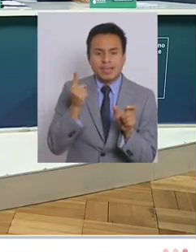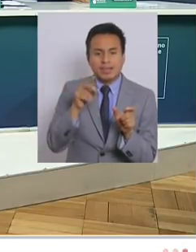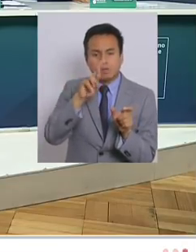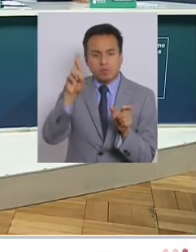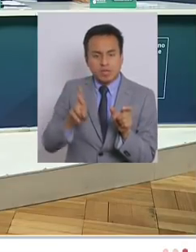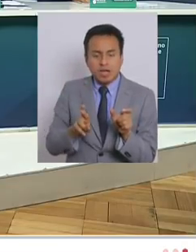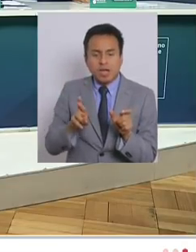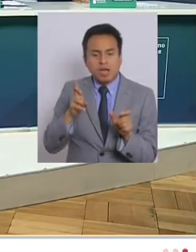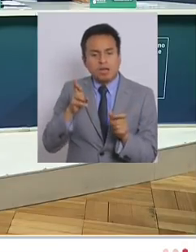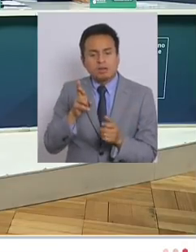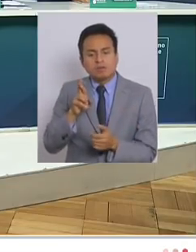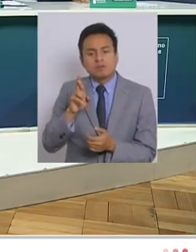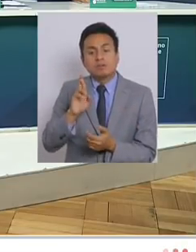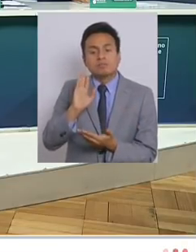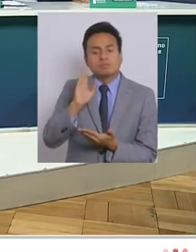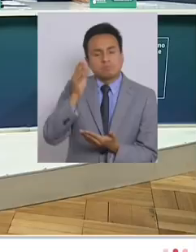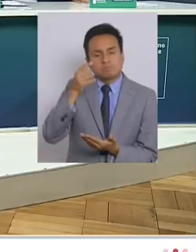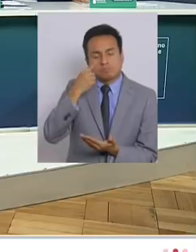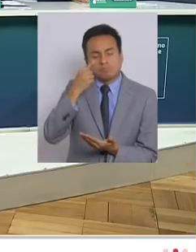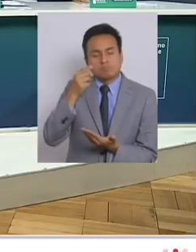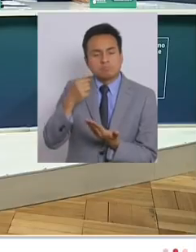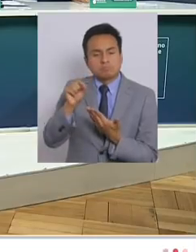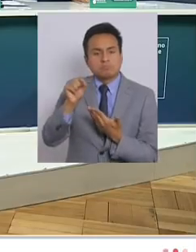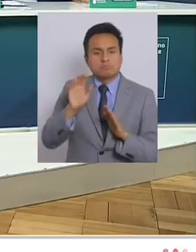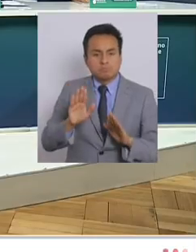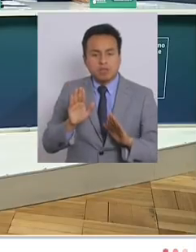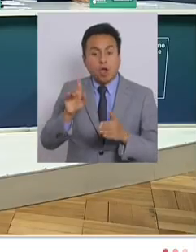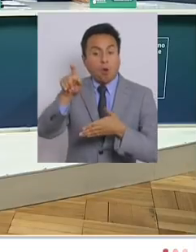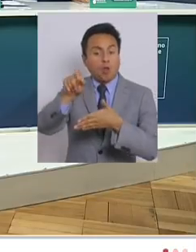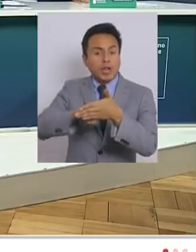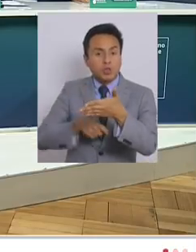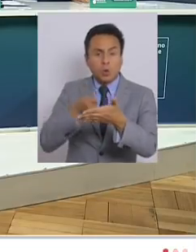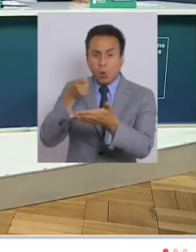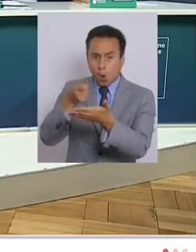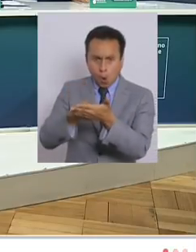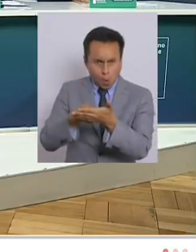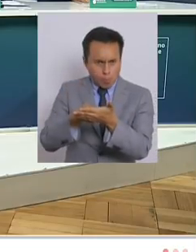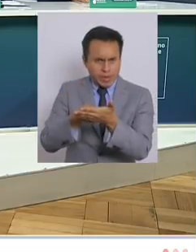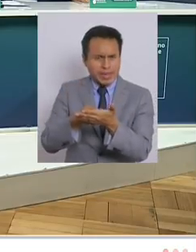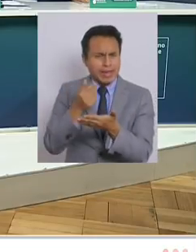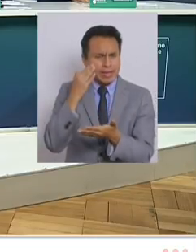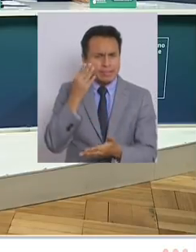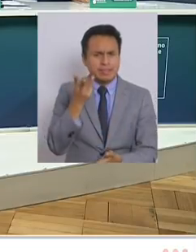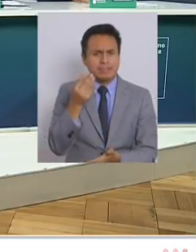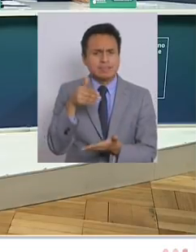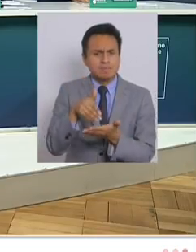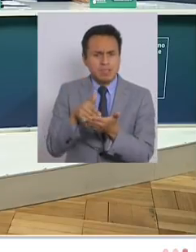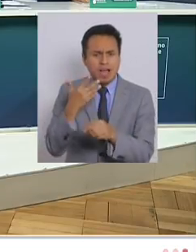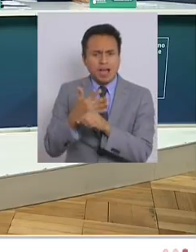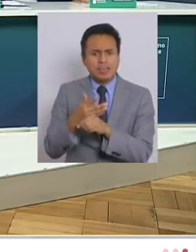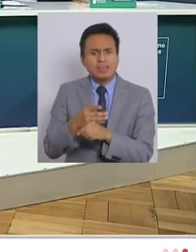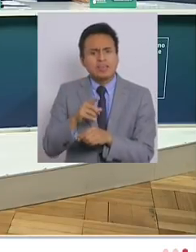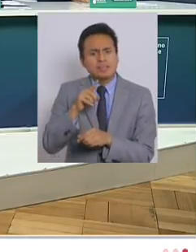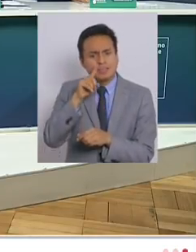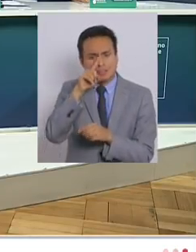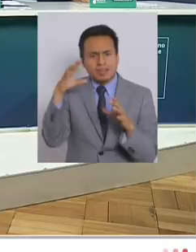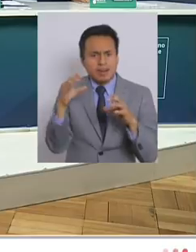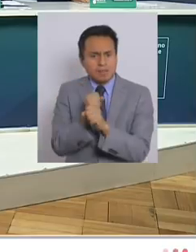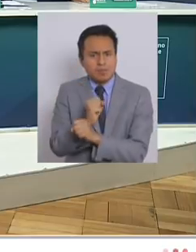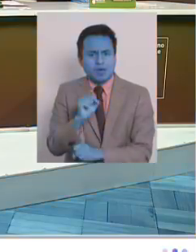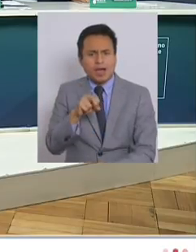razón un contrato por para la compra de casi 13 mil kits de test de antígenos